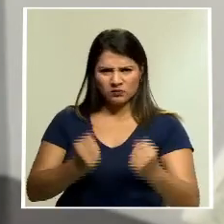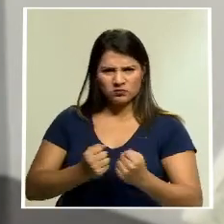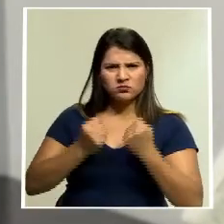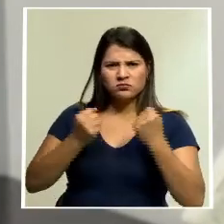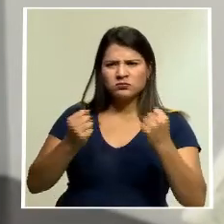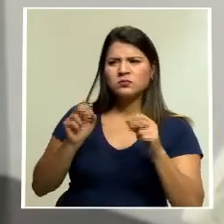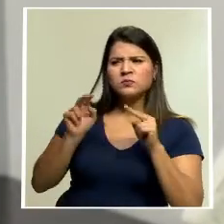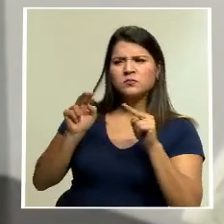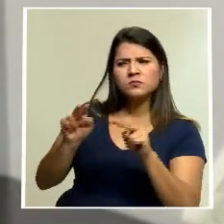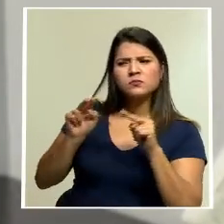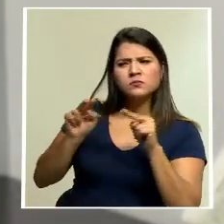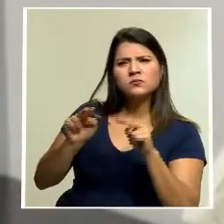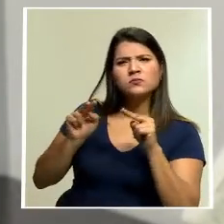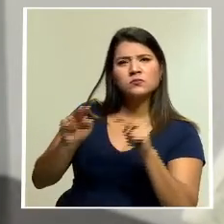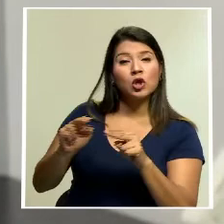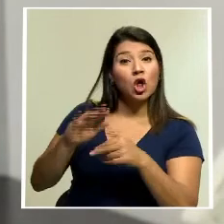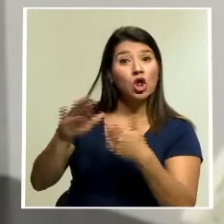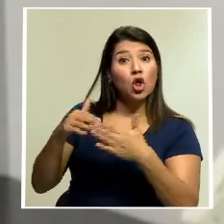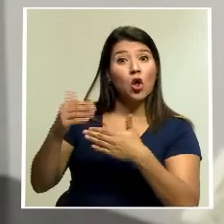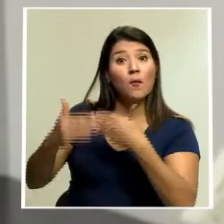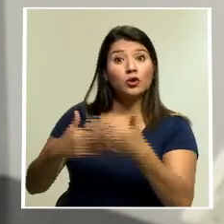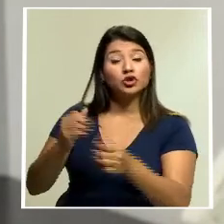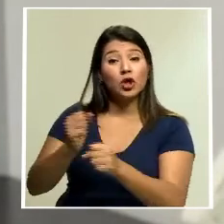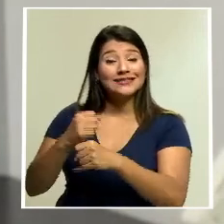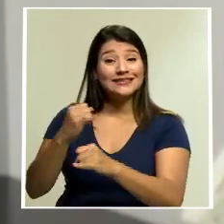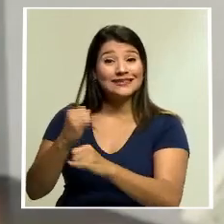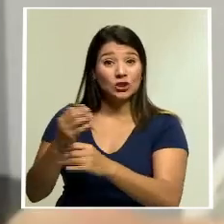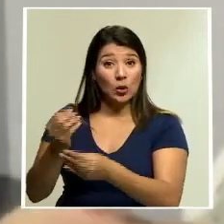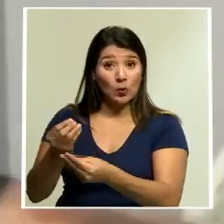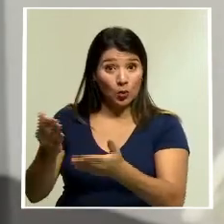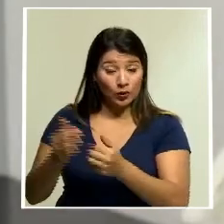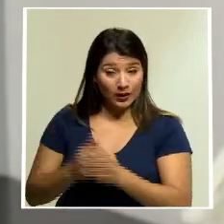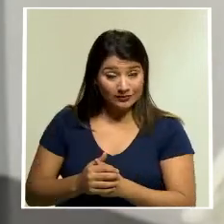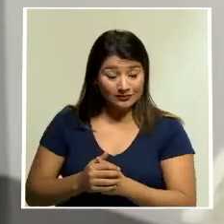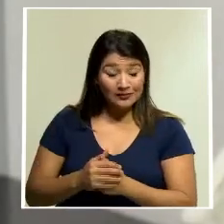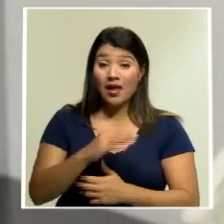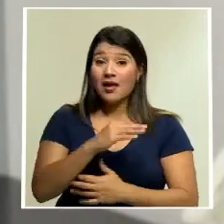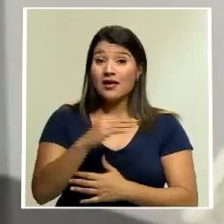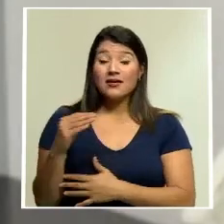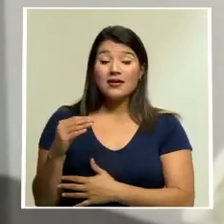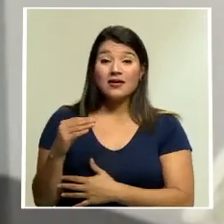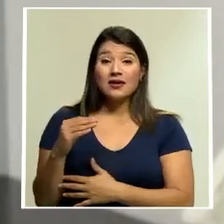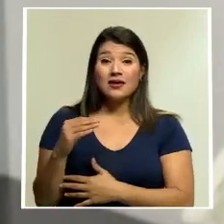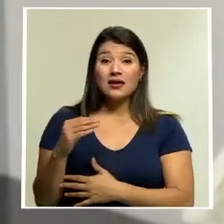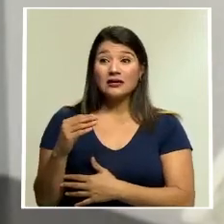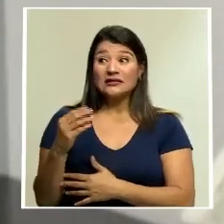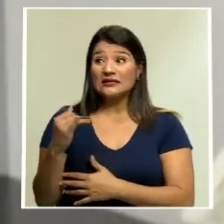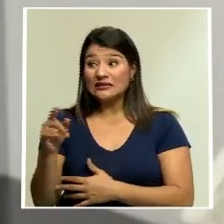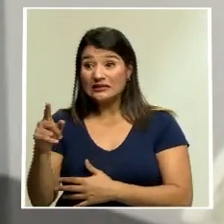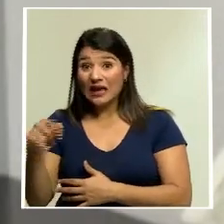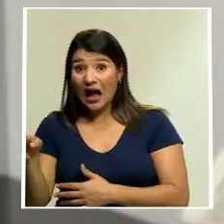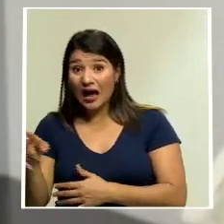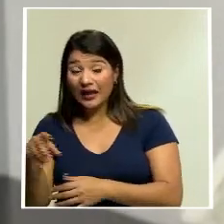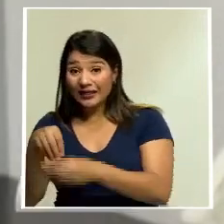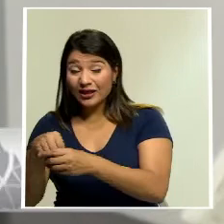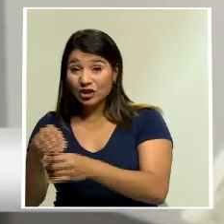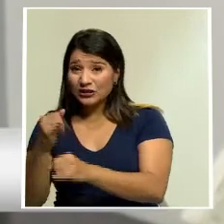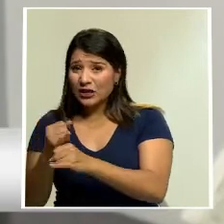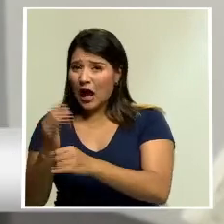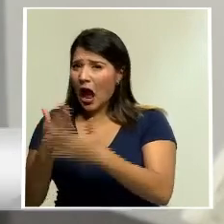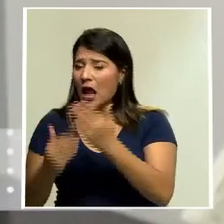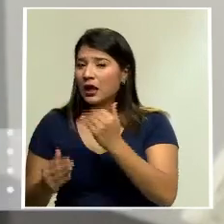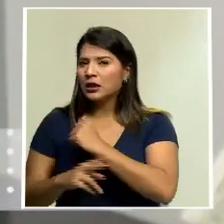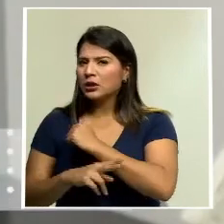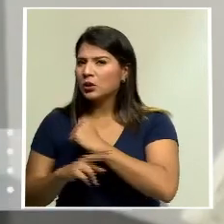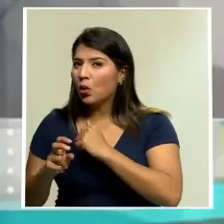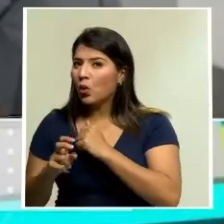de auditoría, y por supuesto que quienes delinquen, pues bueno, dejan